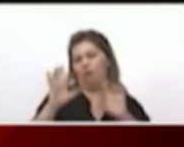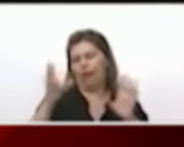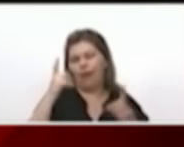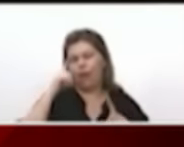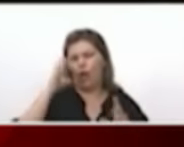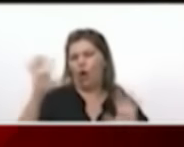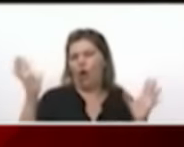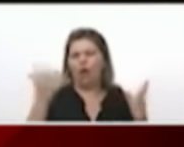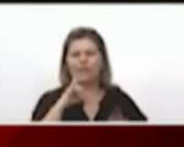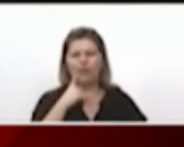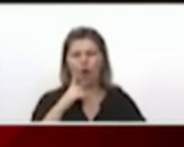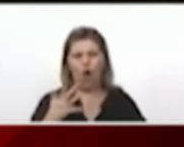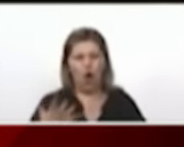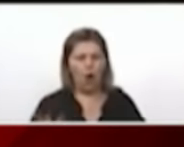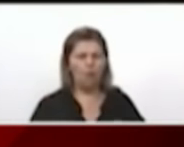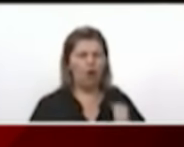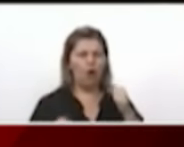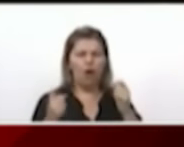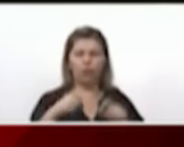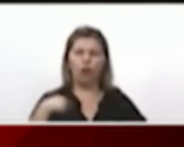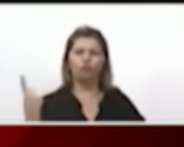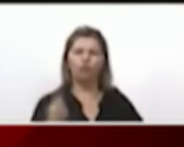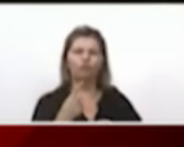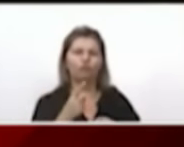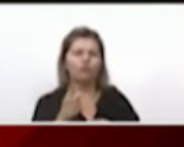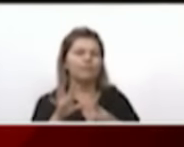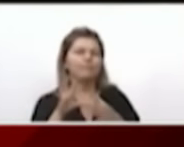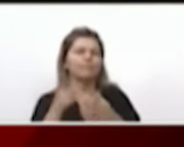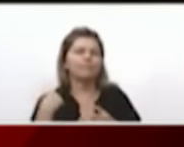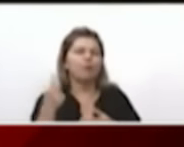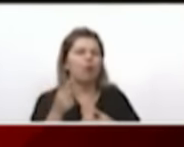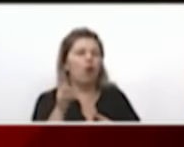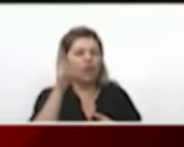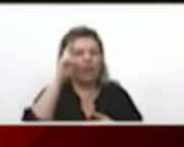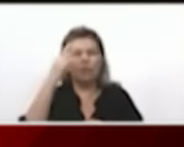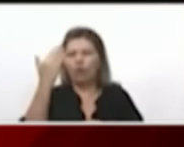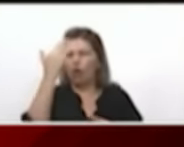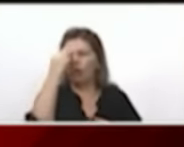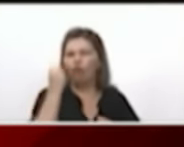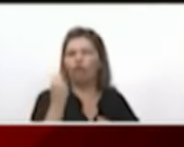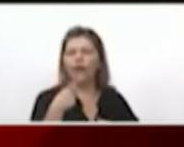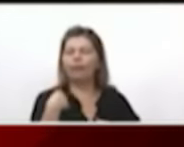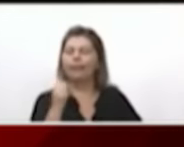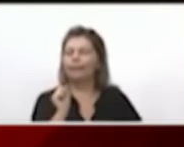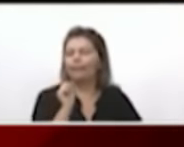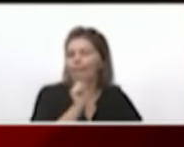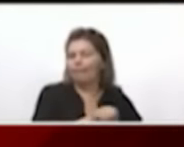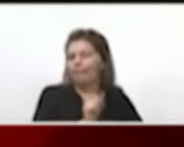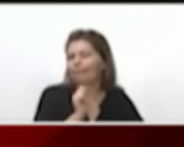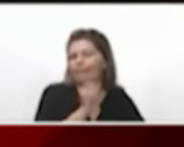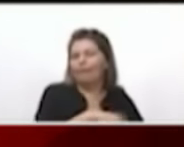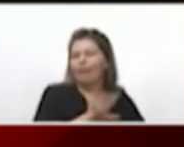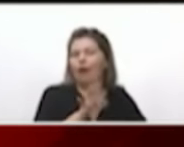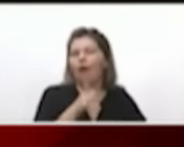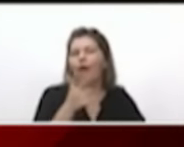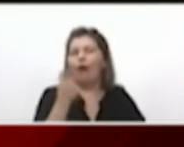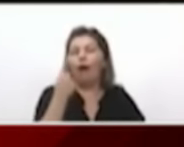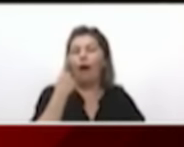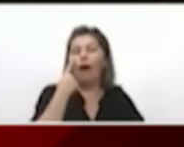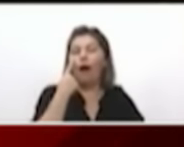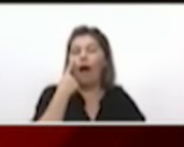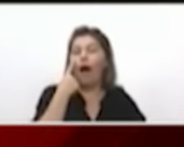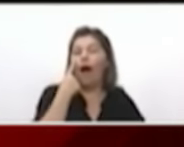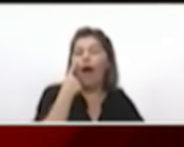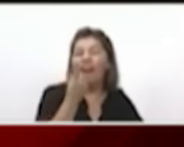quiero colaborar con un gobierno que no es el mío, pero quiero colaborar con un gobierno que votó la gente, lo que tengo que hacer es tratar de hacerlo del lugar donde yo creo que puedo